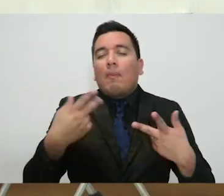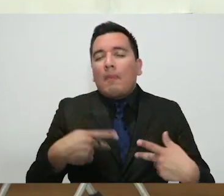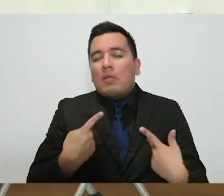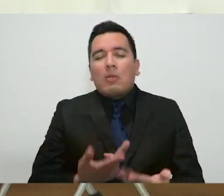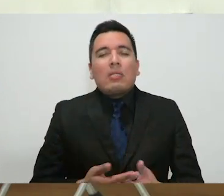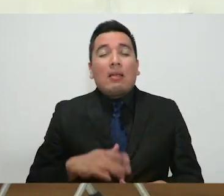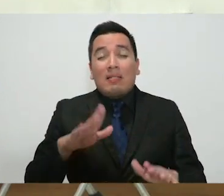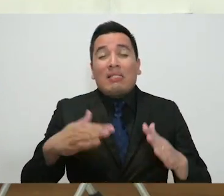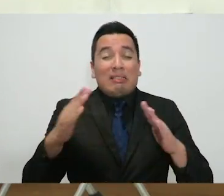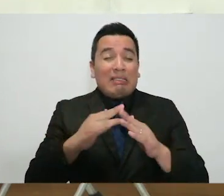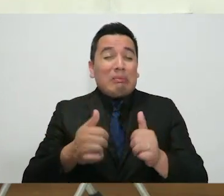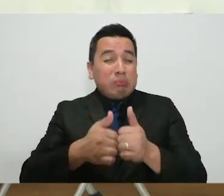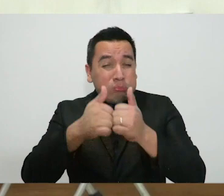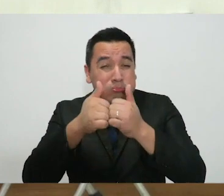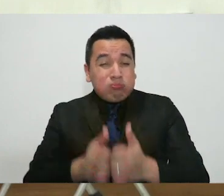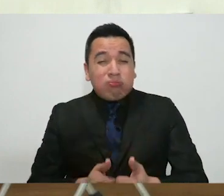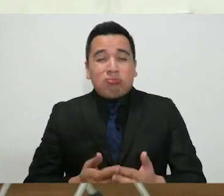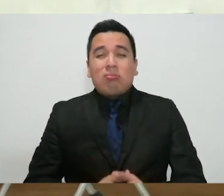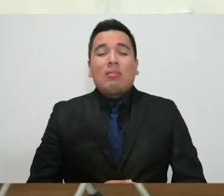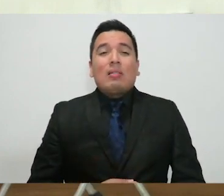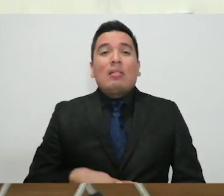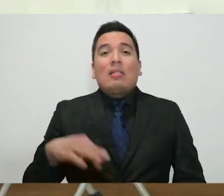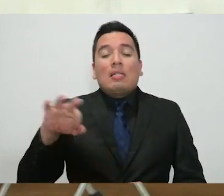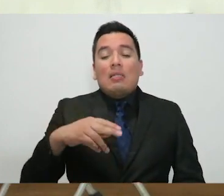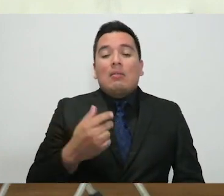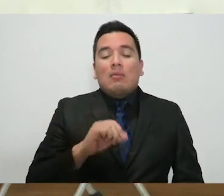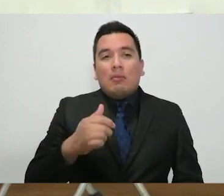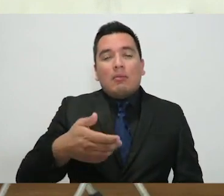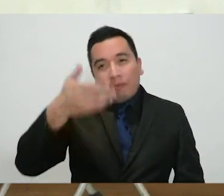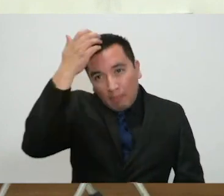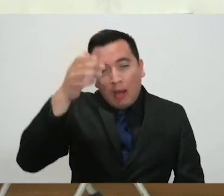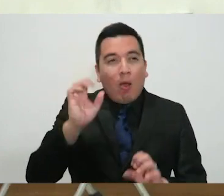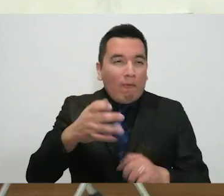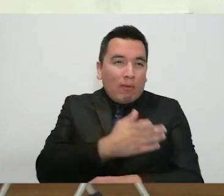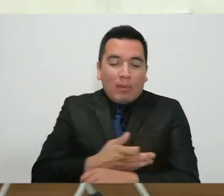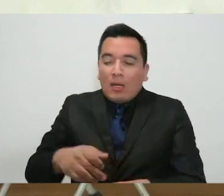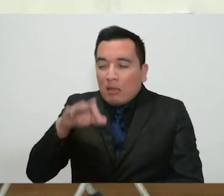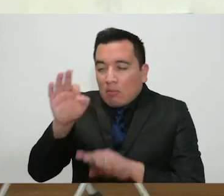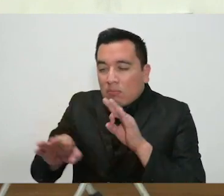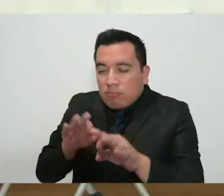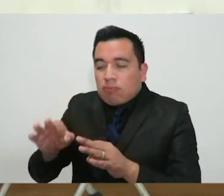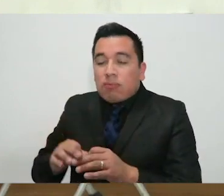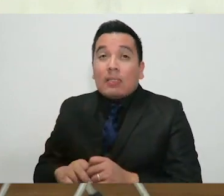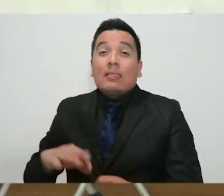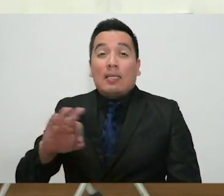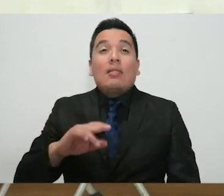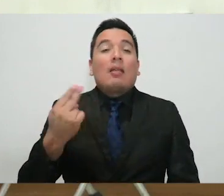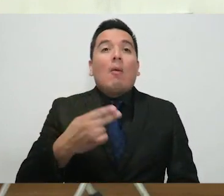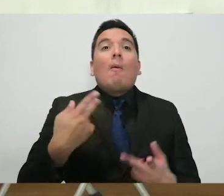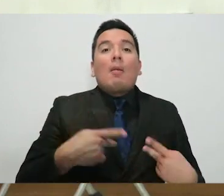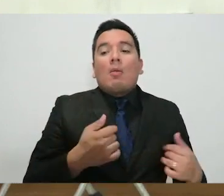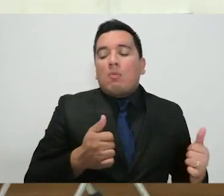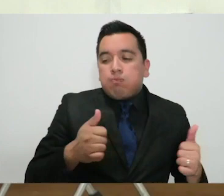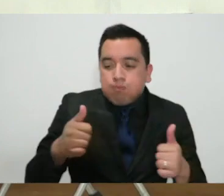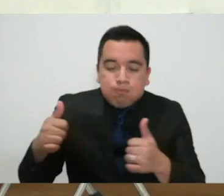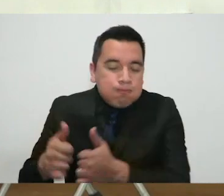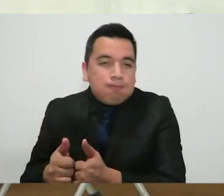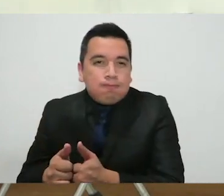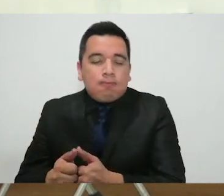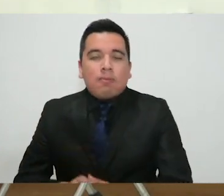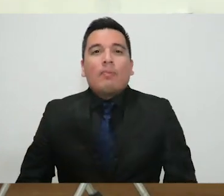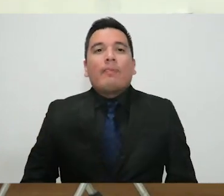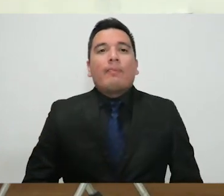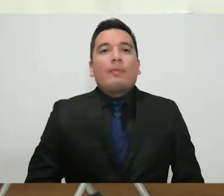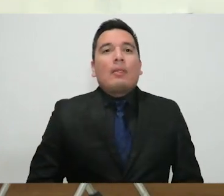personas están en sus casas y están siendo cuidados por la familia, eso se llama el voto asistido también, y el voto